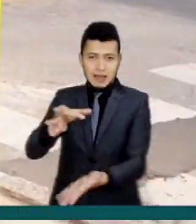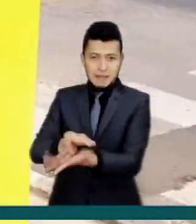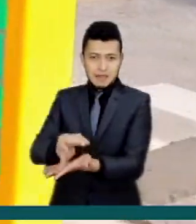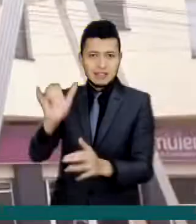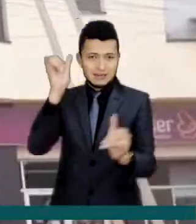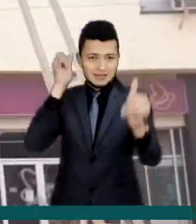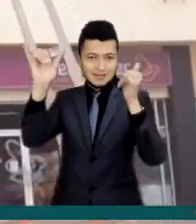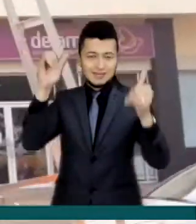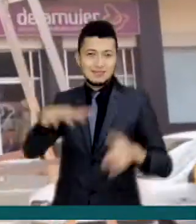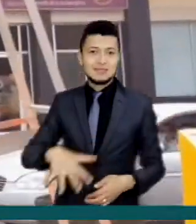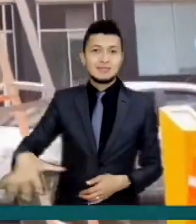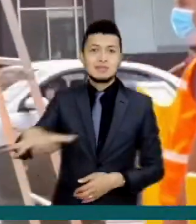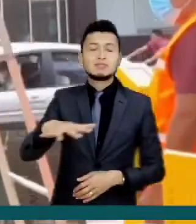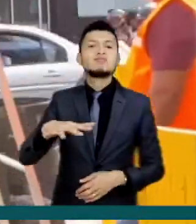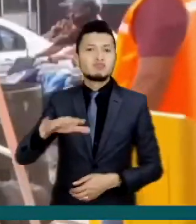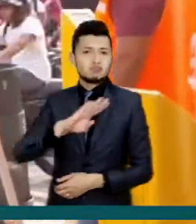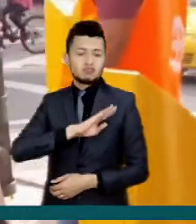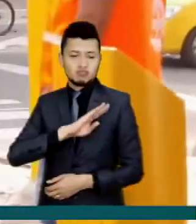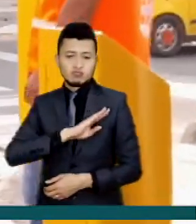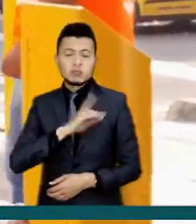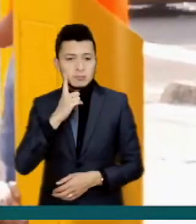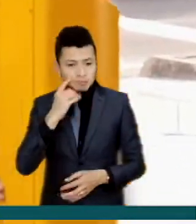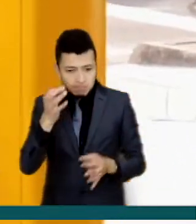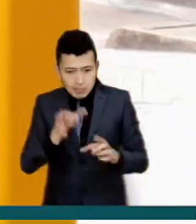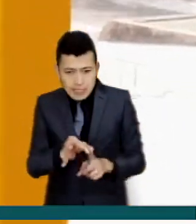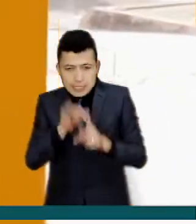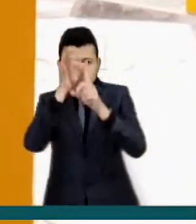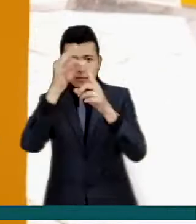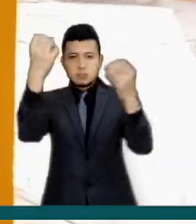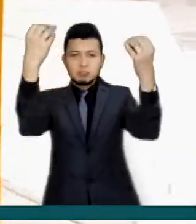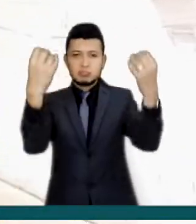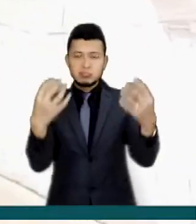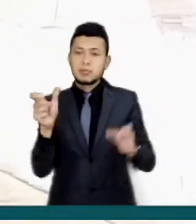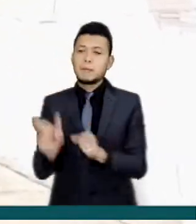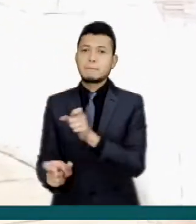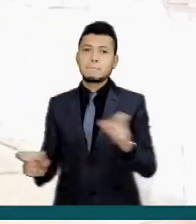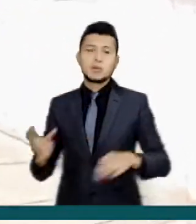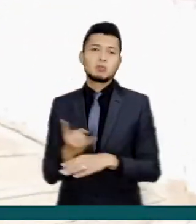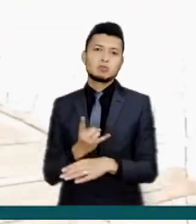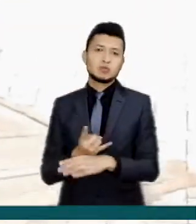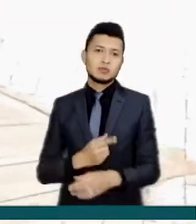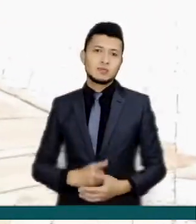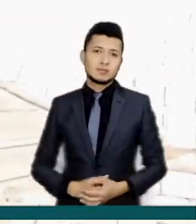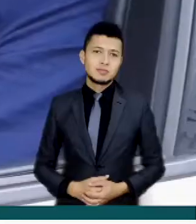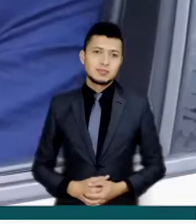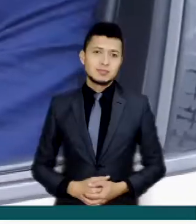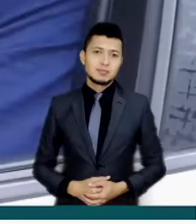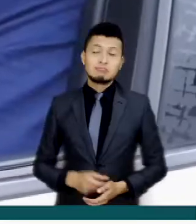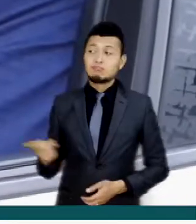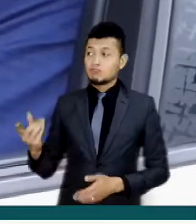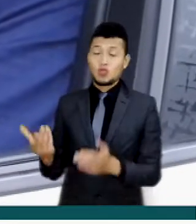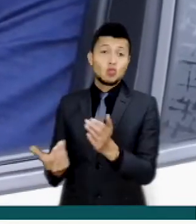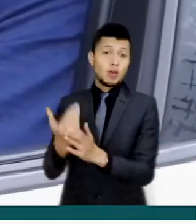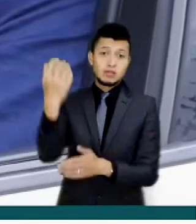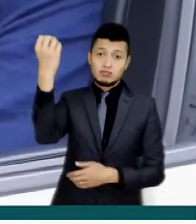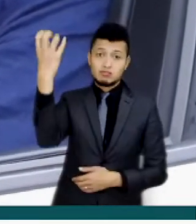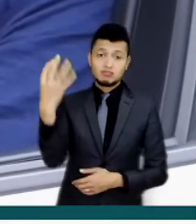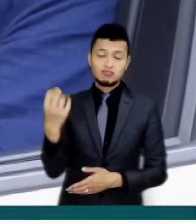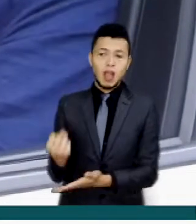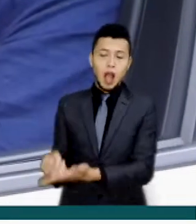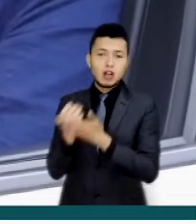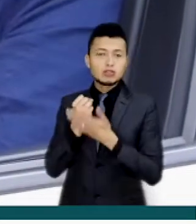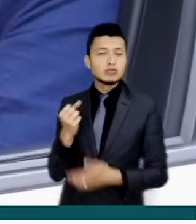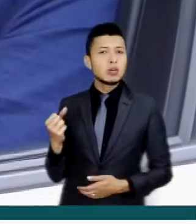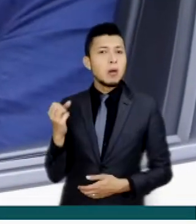de Casanare, la administración principal instaló semáforos especiales para ser empleados por estas personas. Excelente estos nuevos semáforos, las